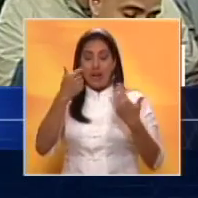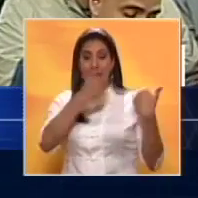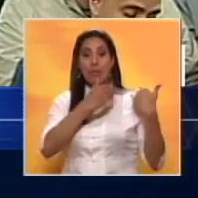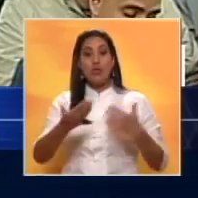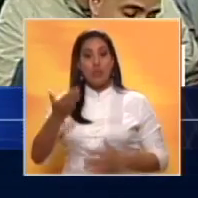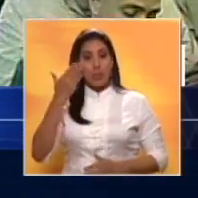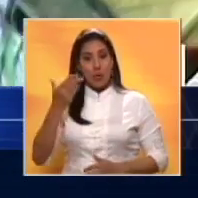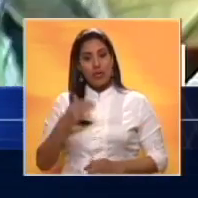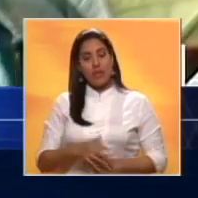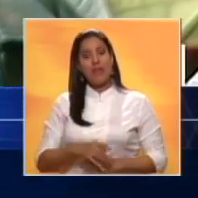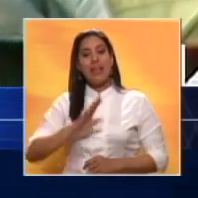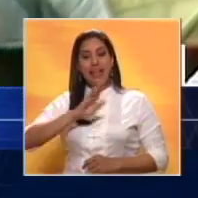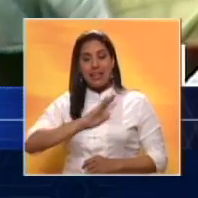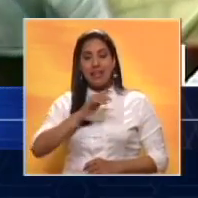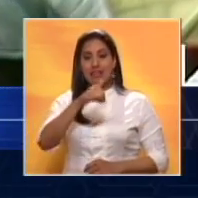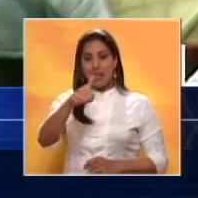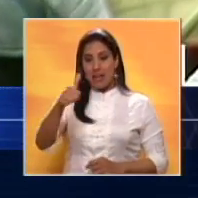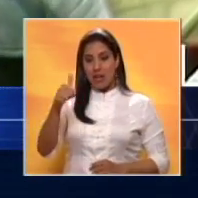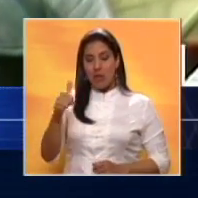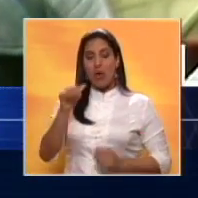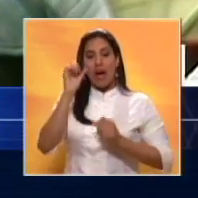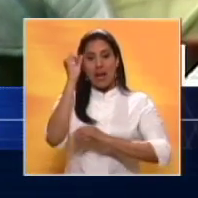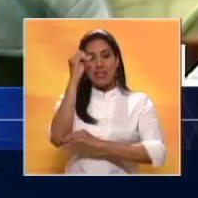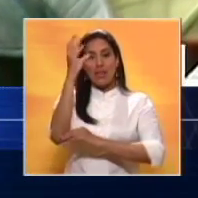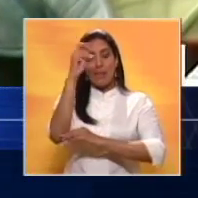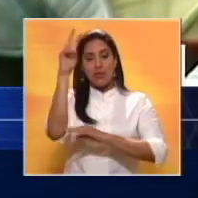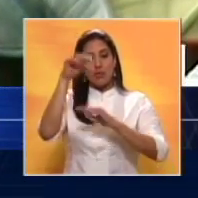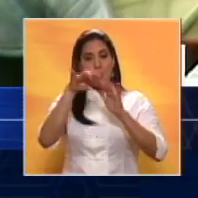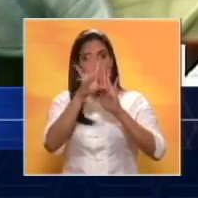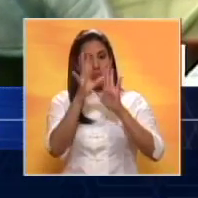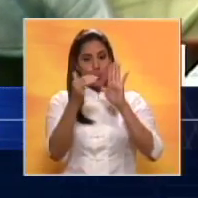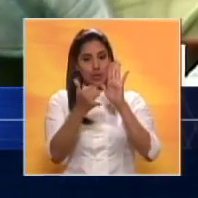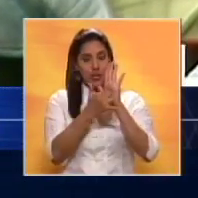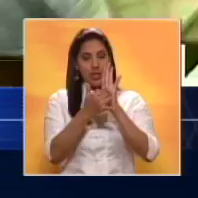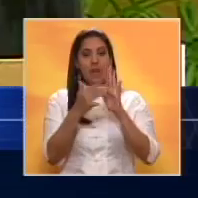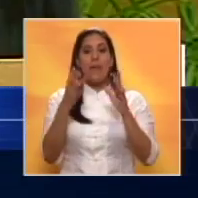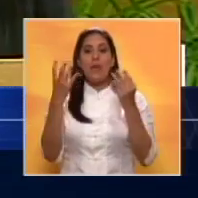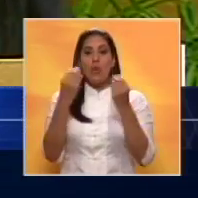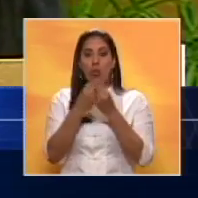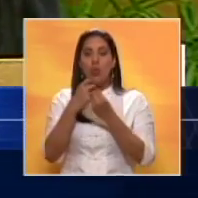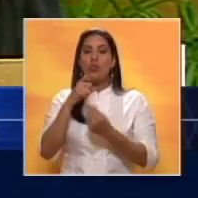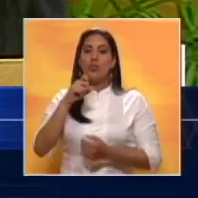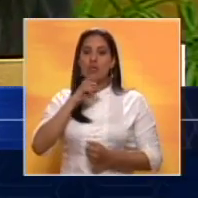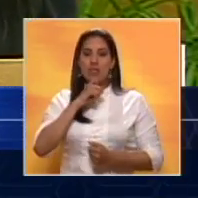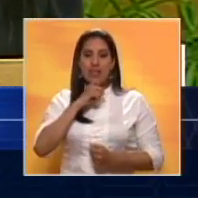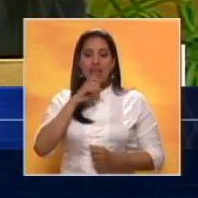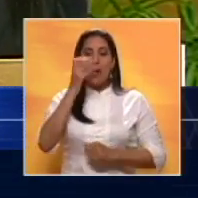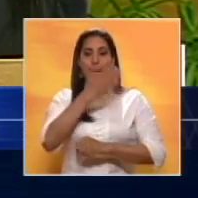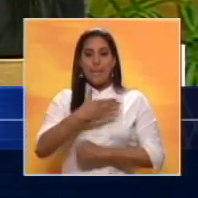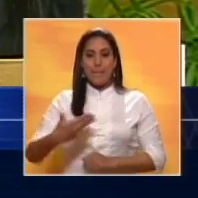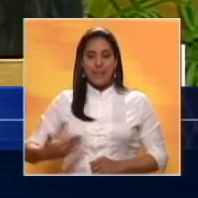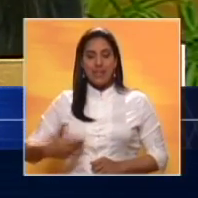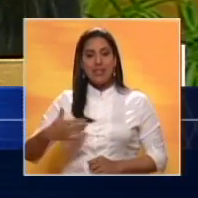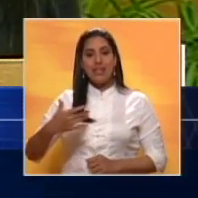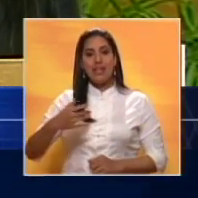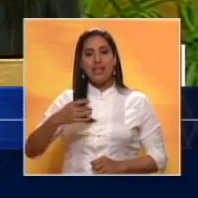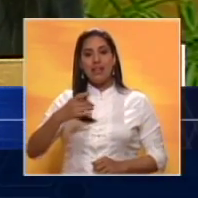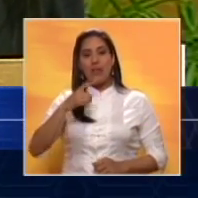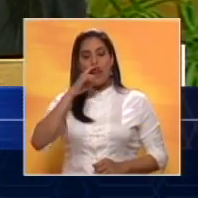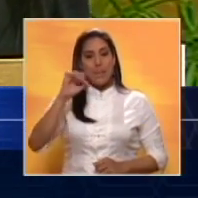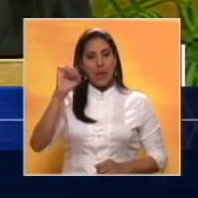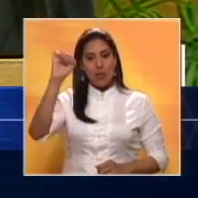papeles fundamentales que tiene que jugar la Asamblea Nacional Constituyente en conjunción con el presidente de la